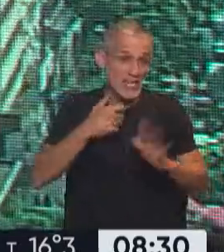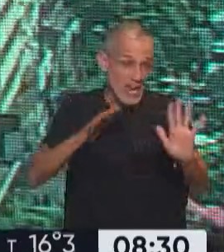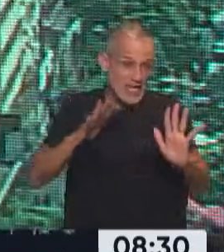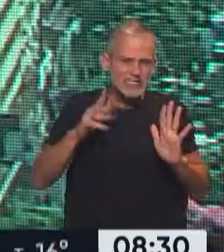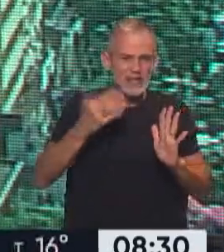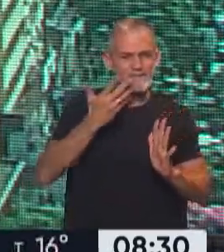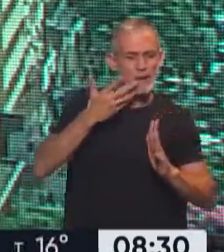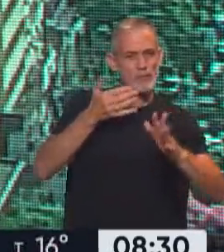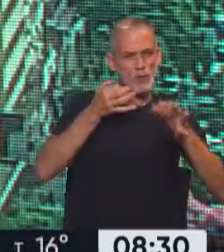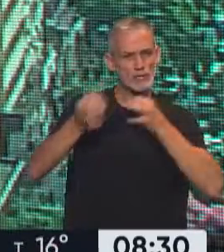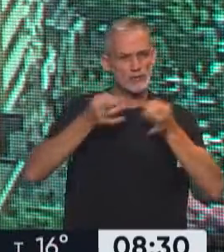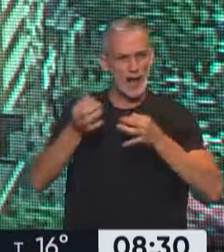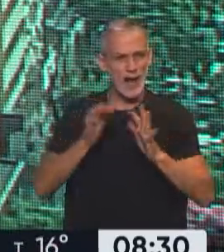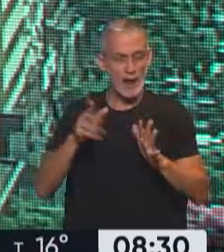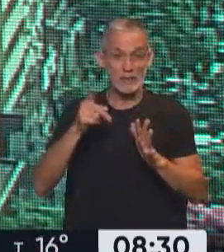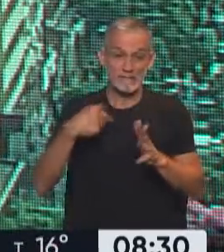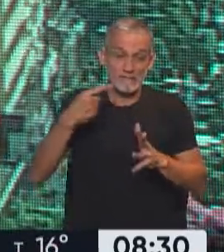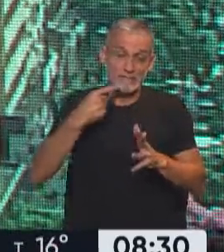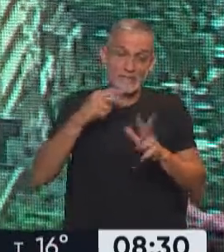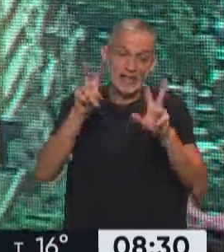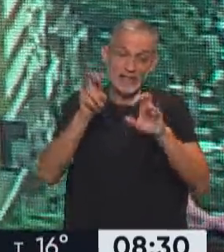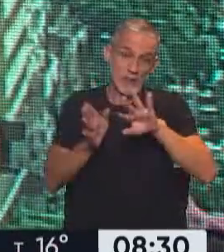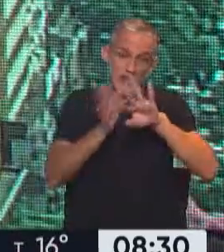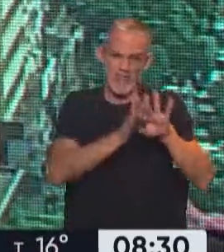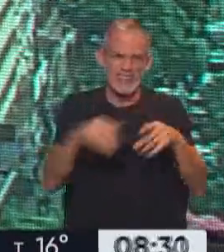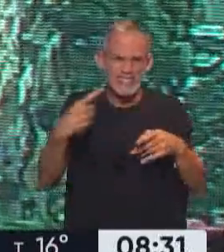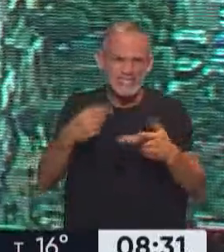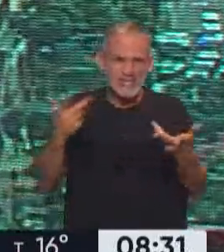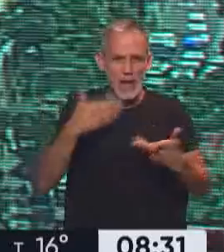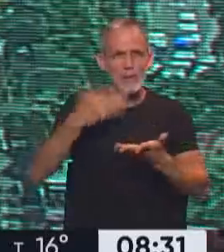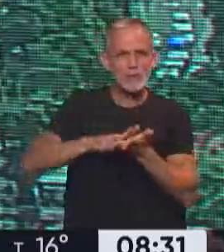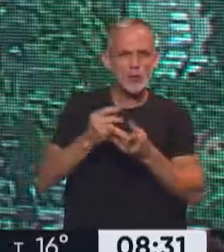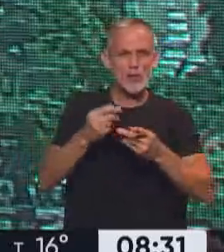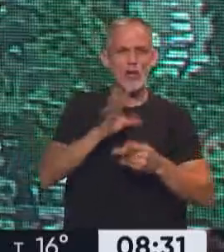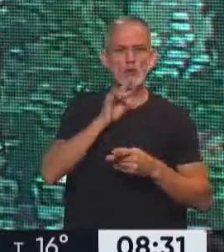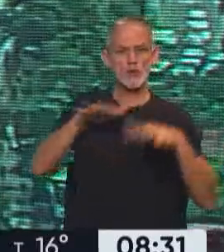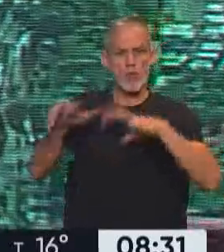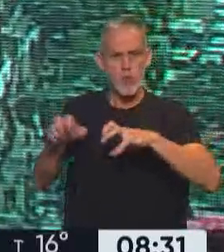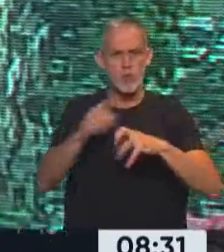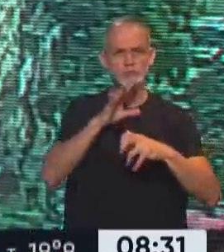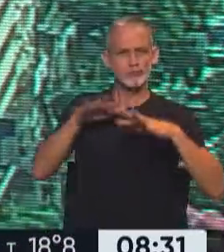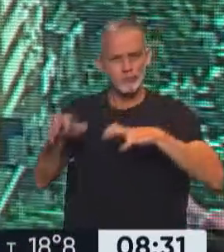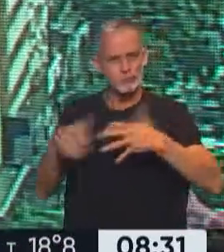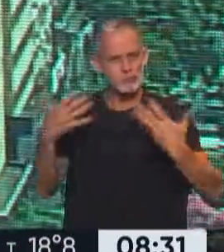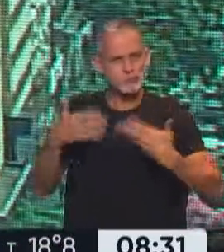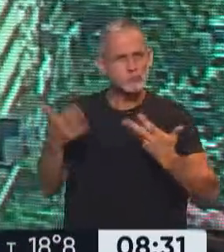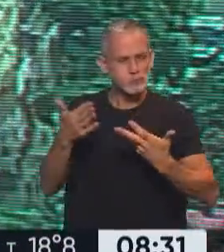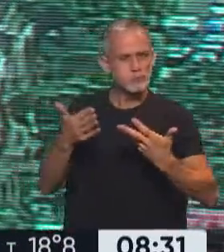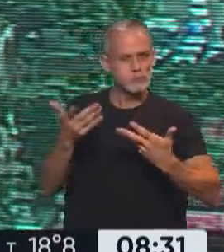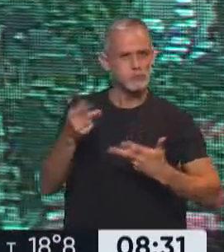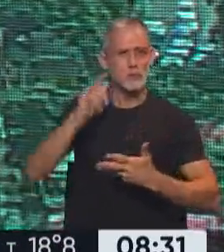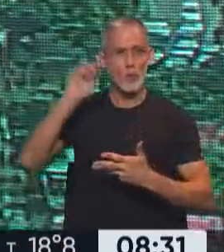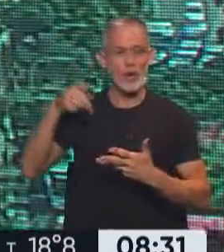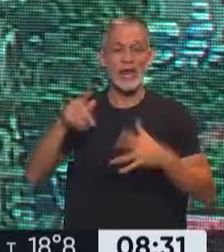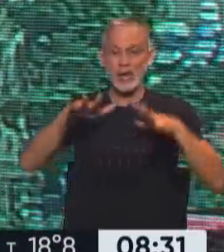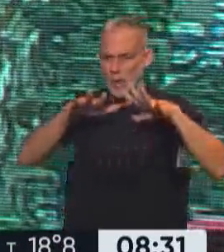charlar, porque se ha pasado por alto este tema, me parece. Y me parece que es interesante, cuando se habla tanto de la invasión de Rusia a Ucrania. Invasión